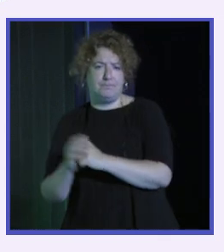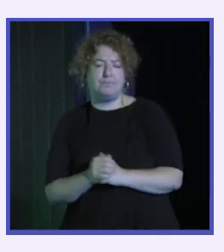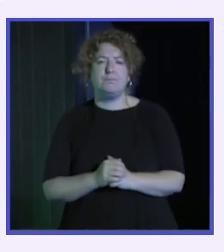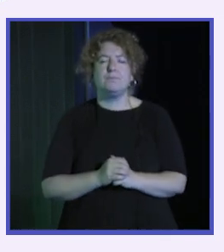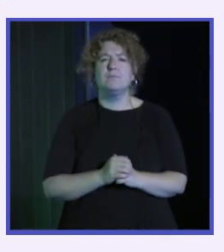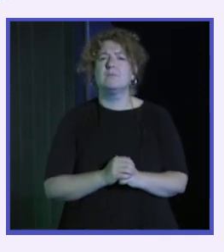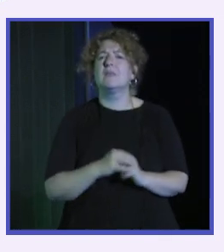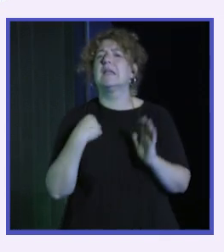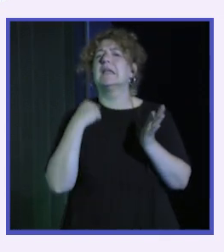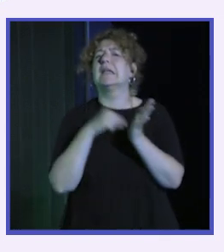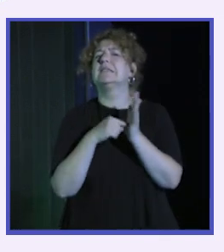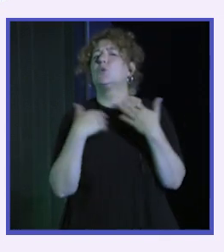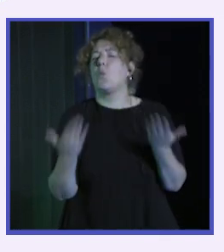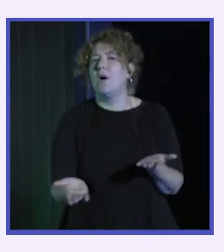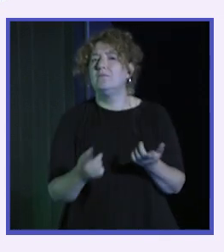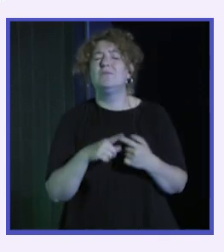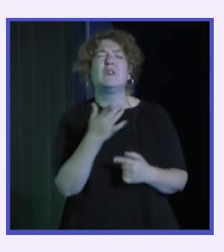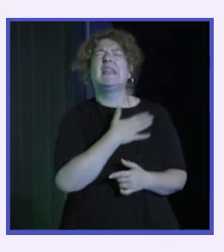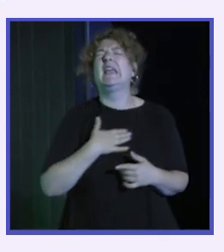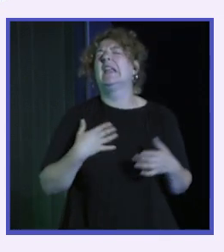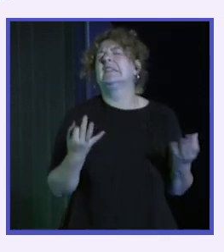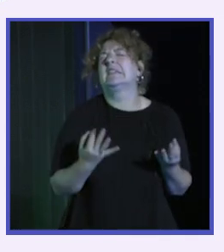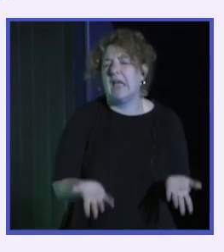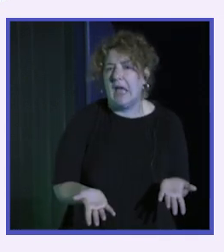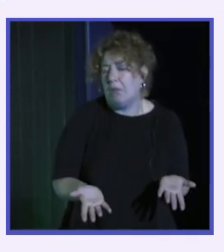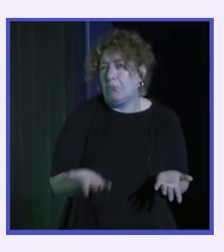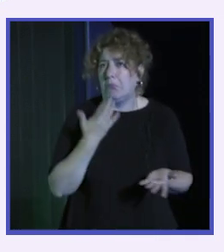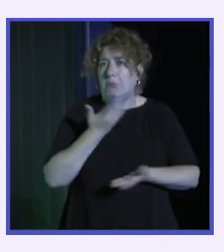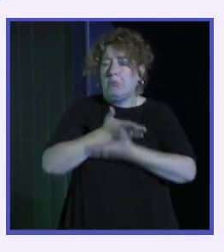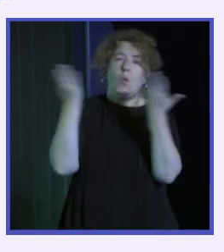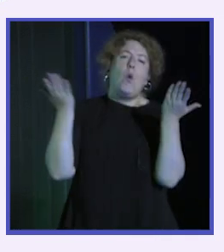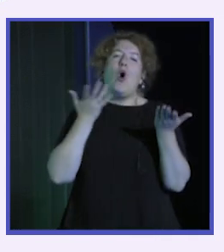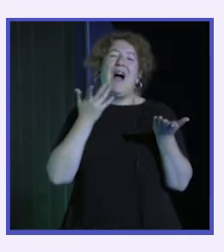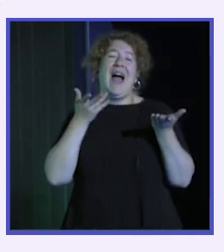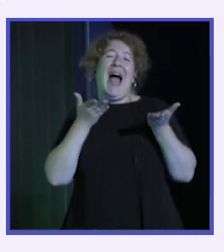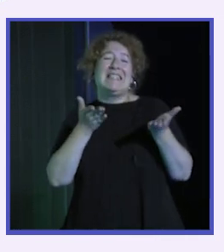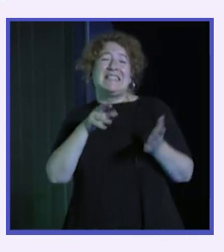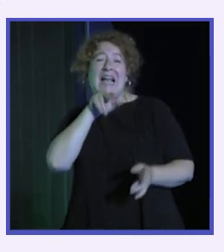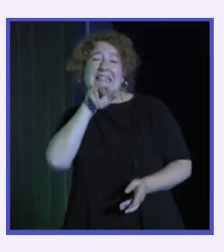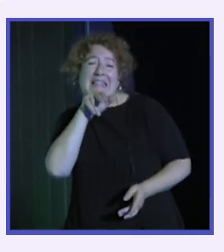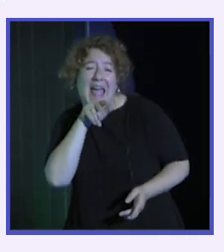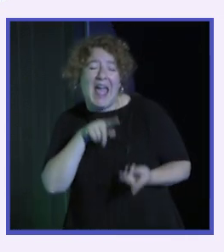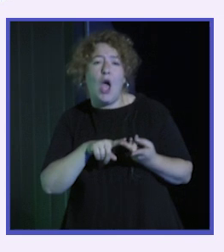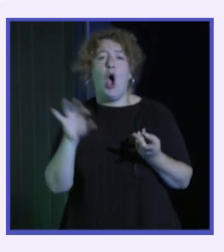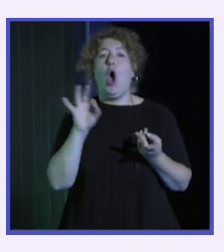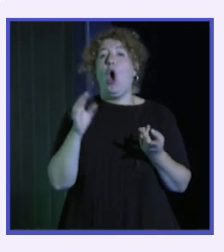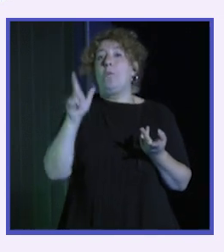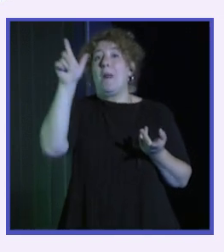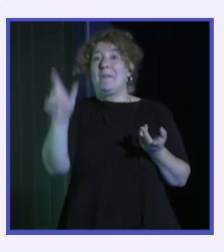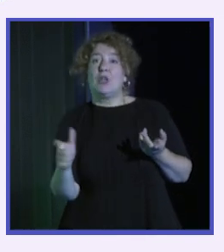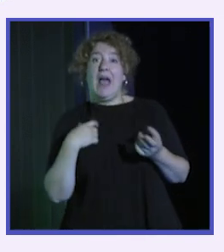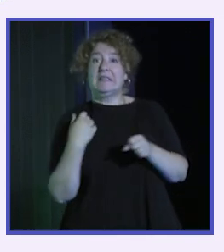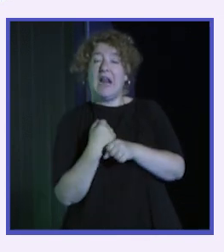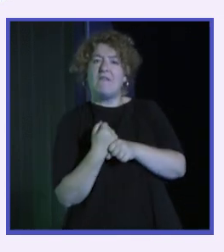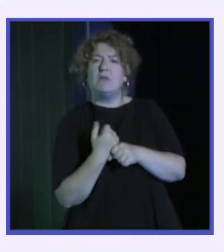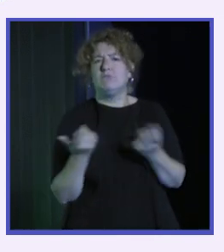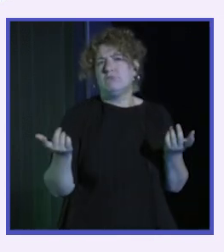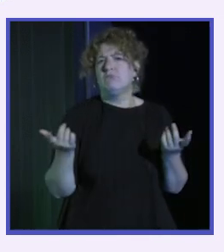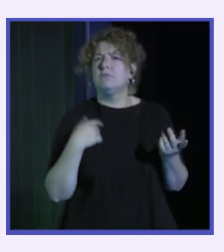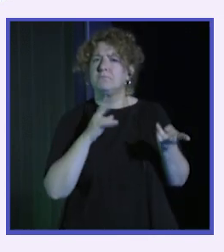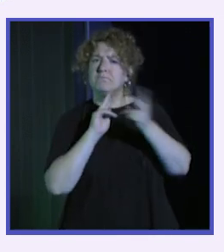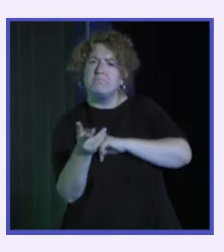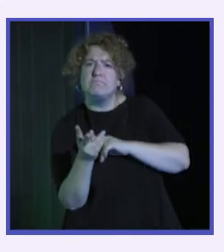es, dile a Copilot lo que quieres. Igual que si lo estamos pidiendo a un asistente, a una persona que trabaja con nosotros, oye, sé